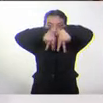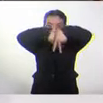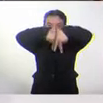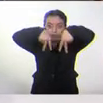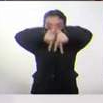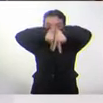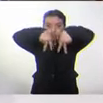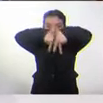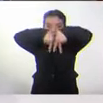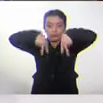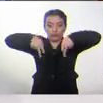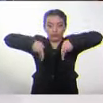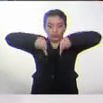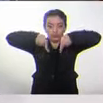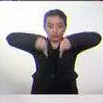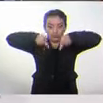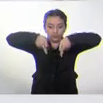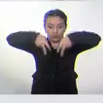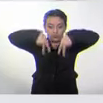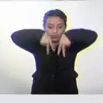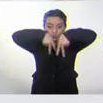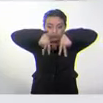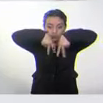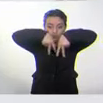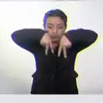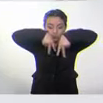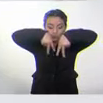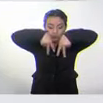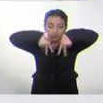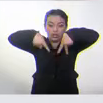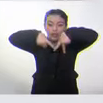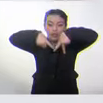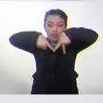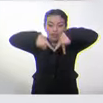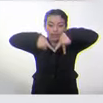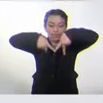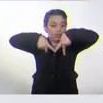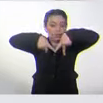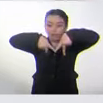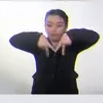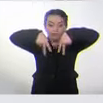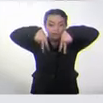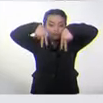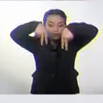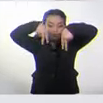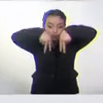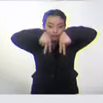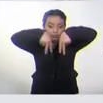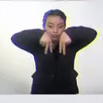voy a proceder con el LED amarillo. Va a quedar justo a la par.